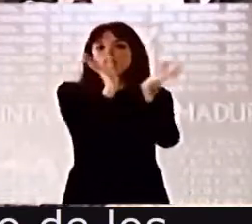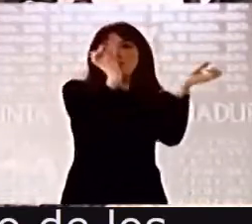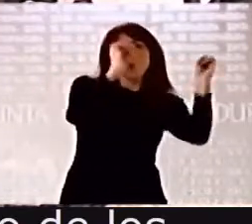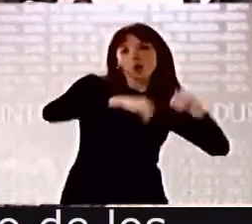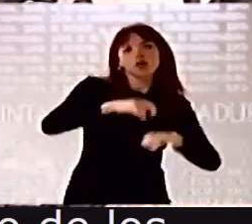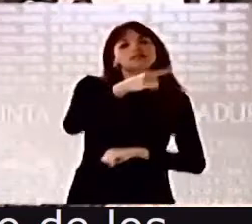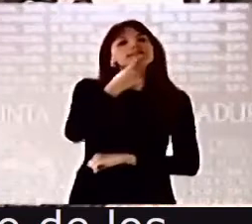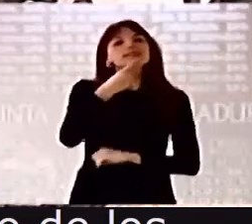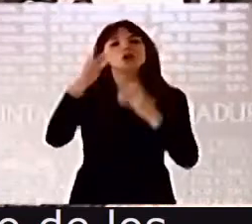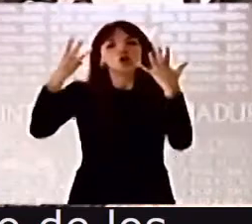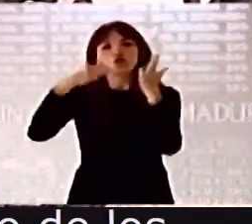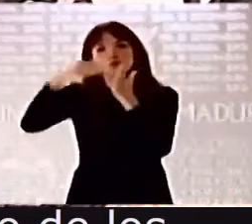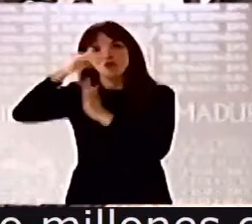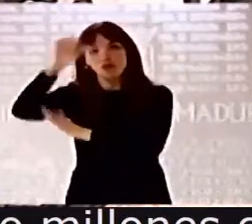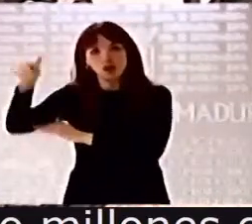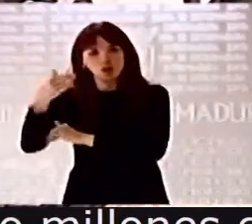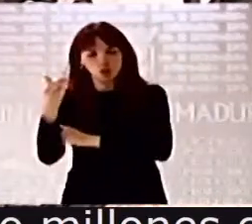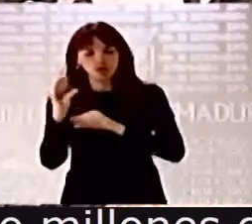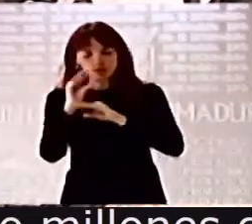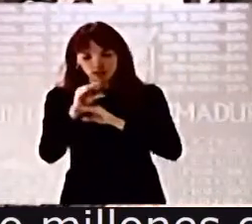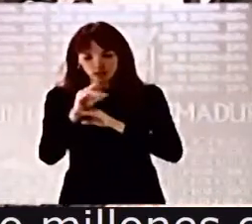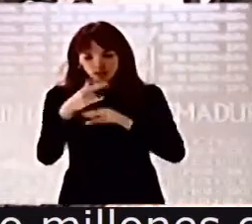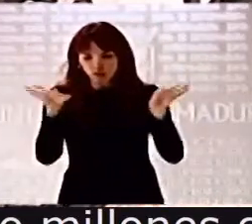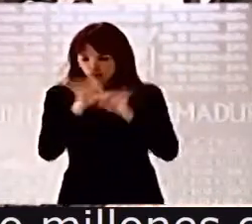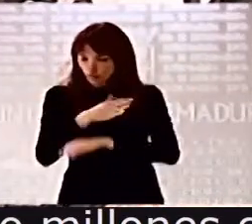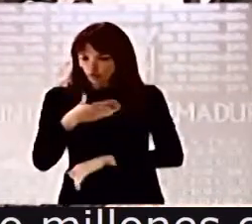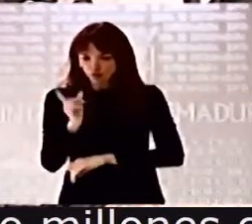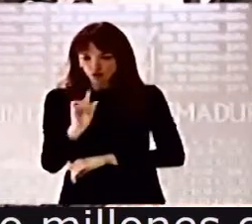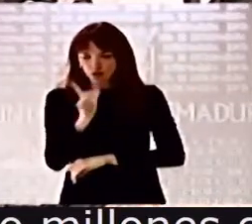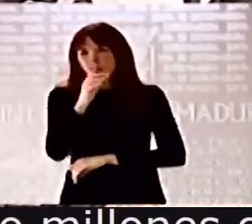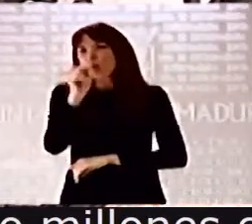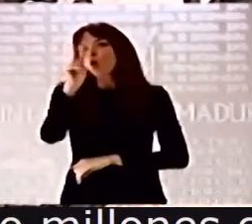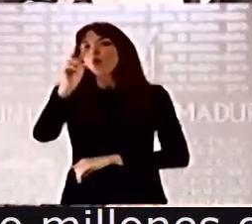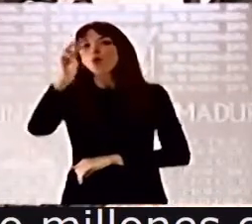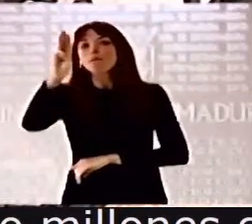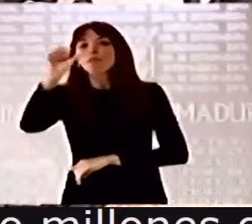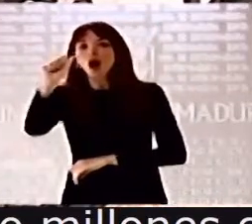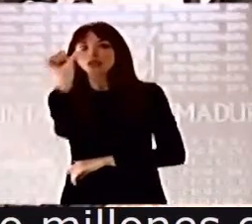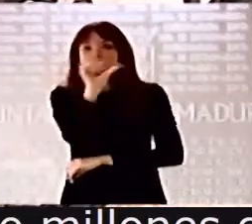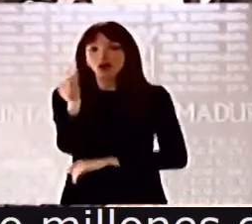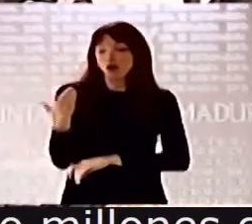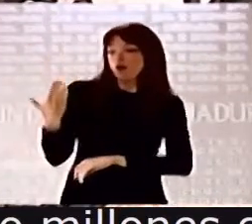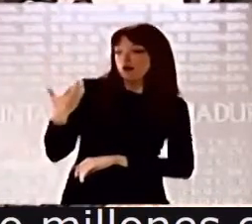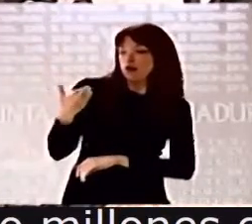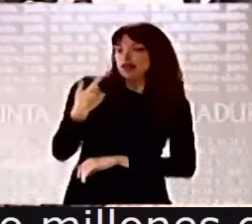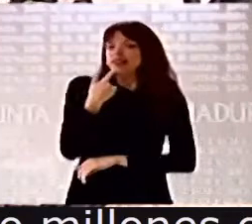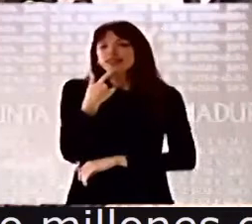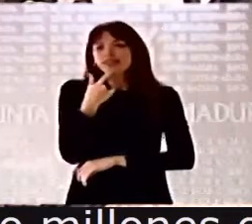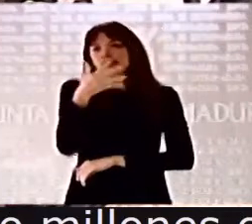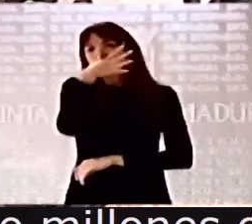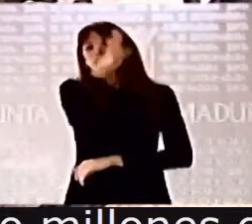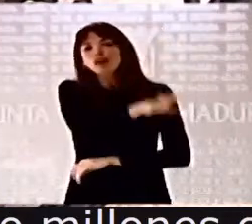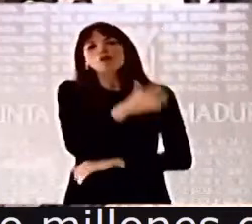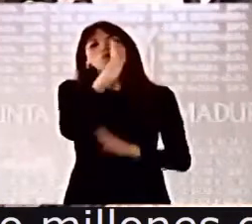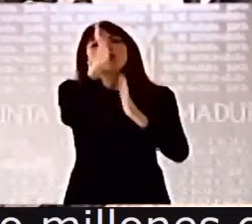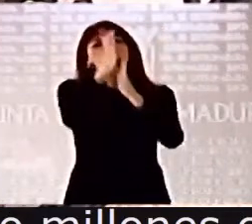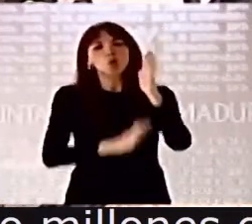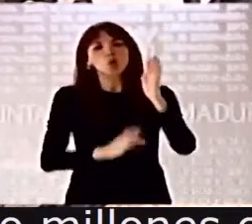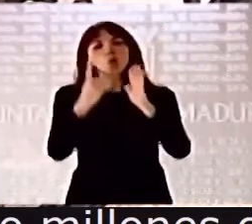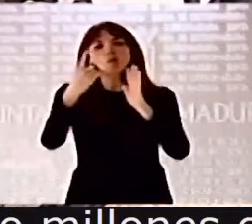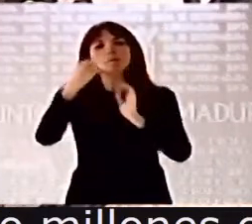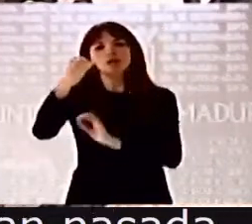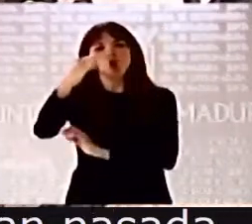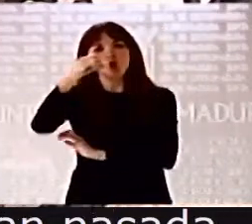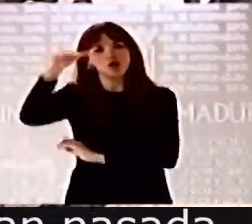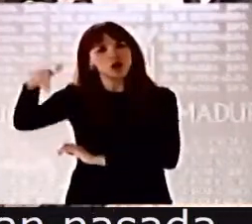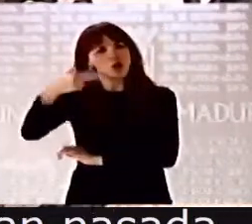8 millones de euros. No me quiero equivocar, pero creo que fue la UPA la semana pasada, denunció un recorte de 1 millón y pico de euros en los seguros